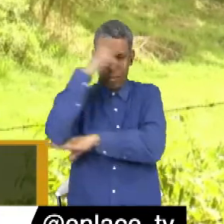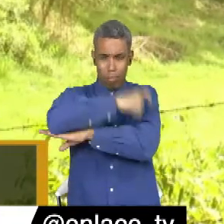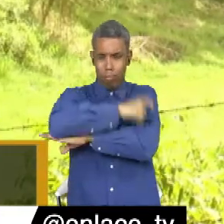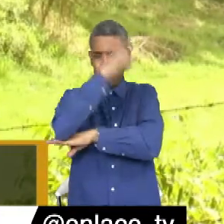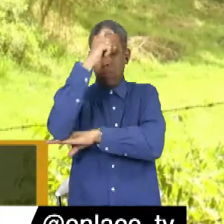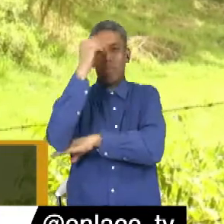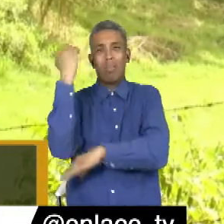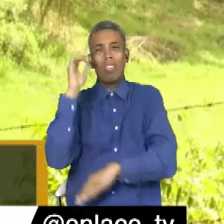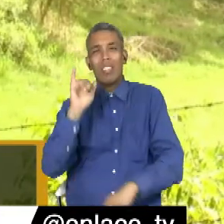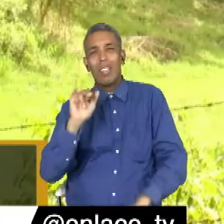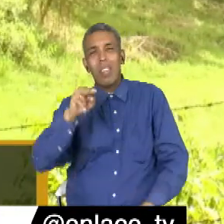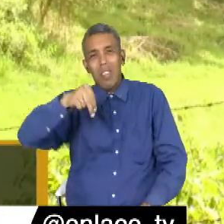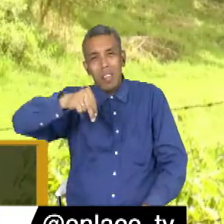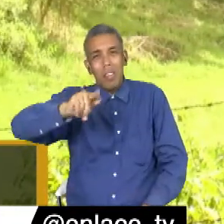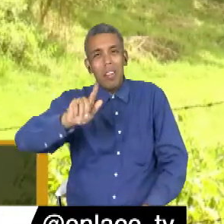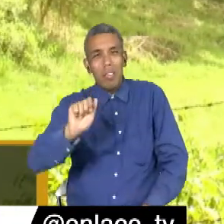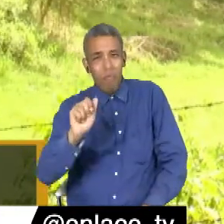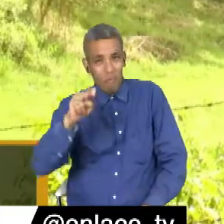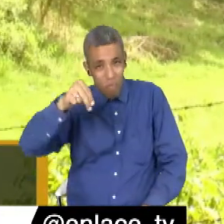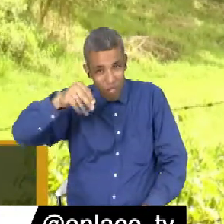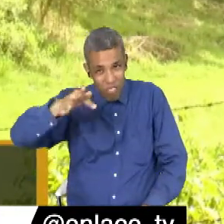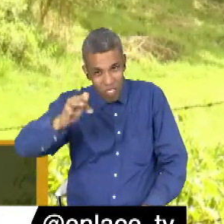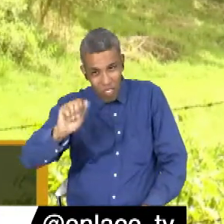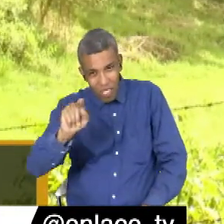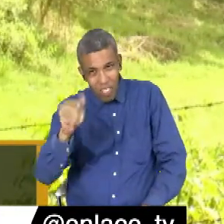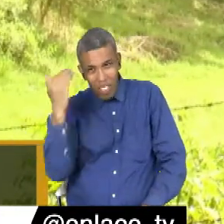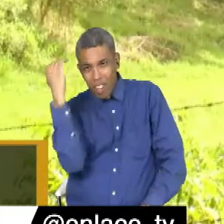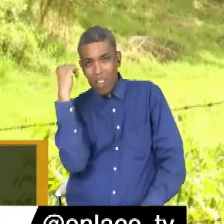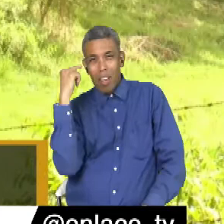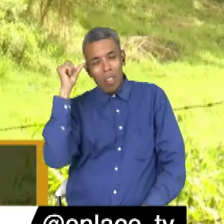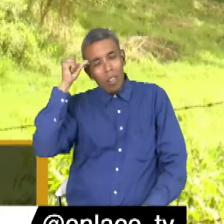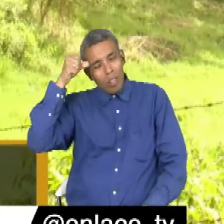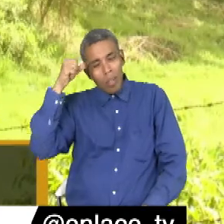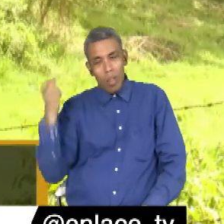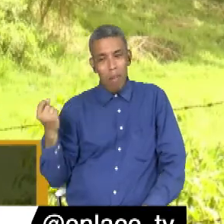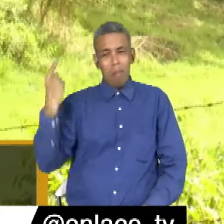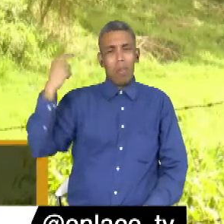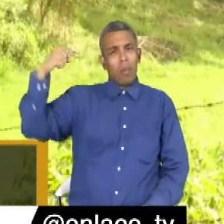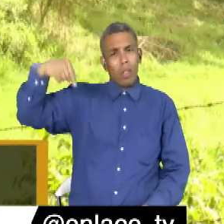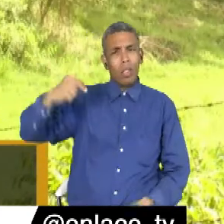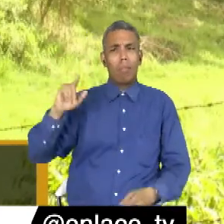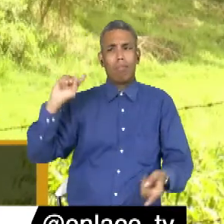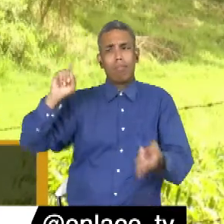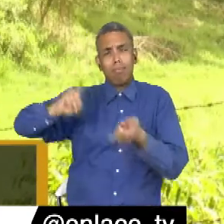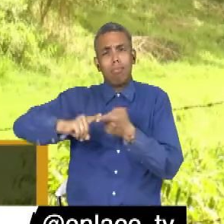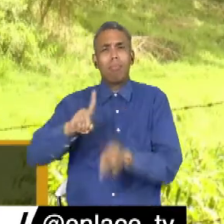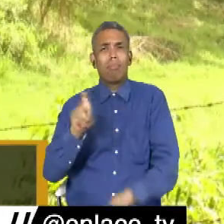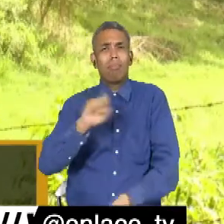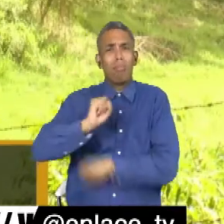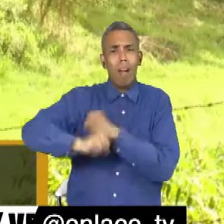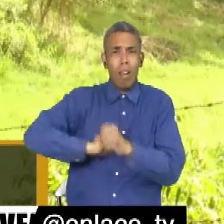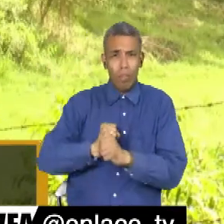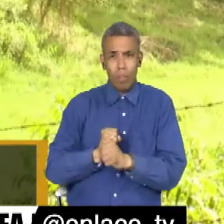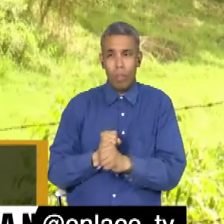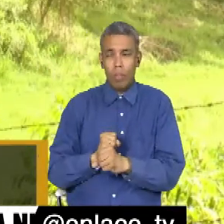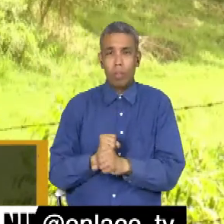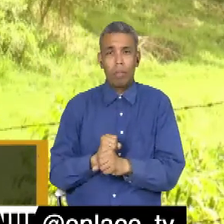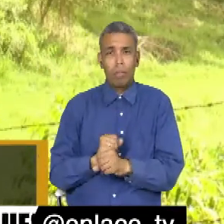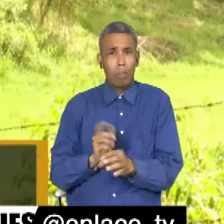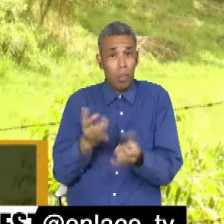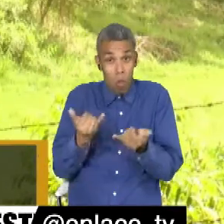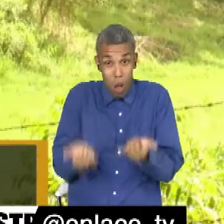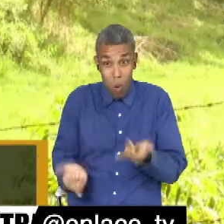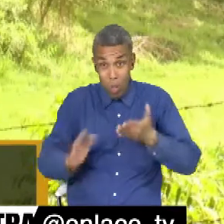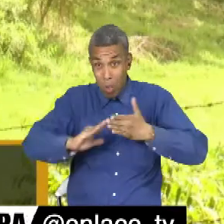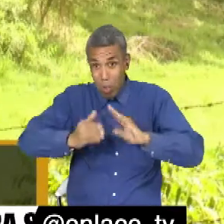lamentable ver que no hay un buen servicio de salud, no hay vías, no hay un servicio de transporte para los estudiantes. Y